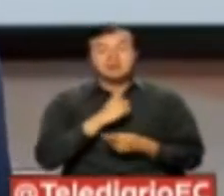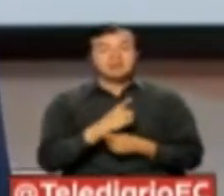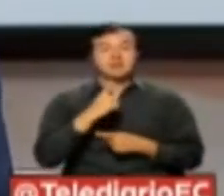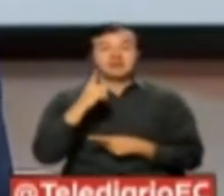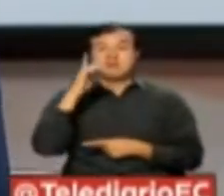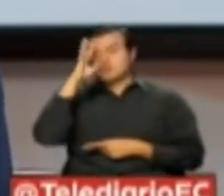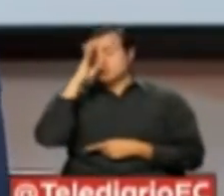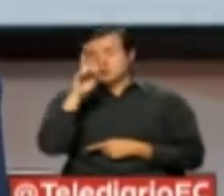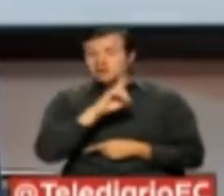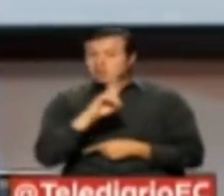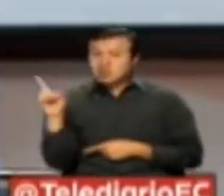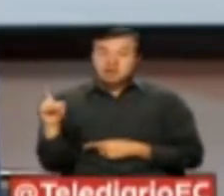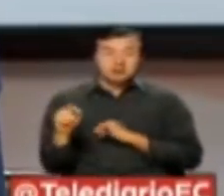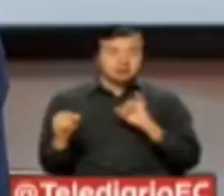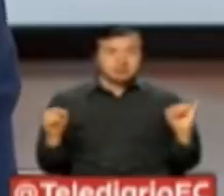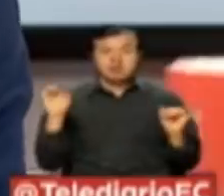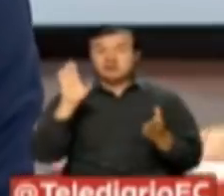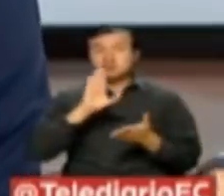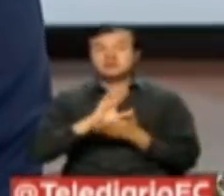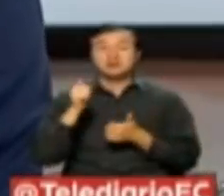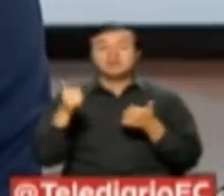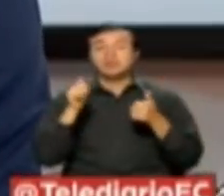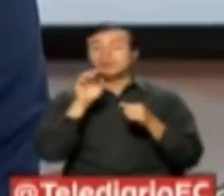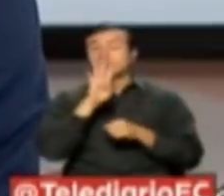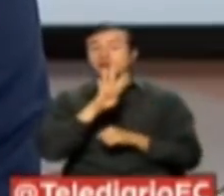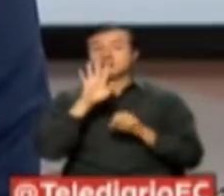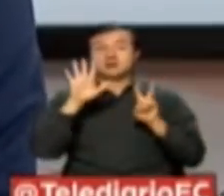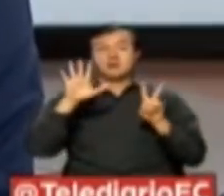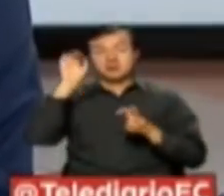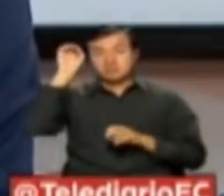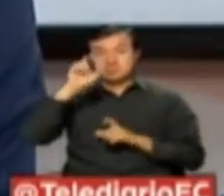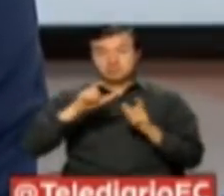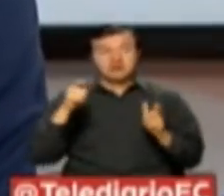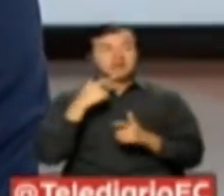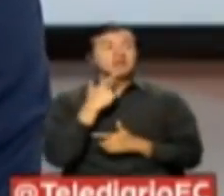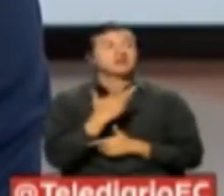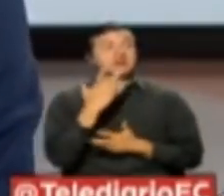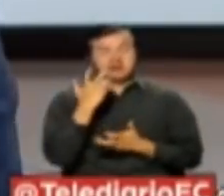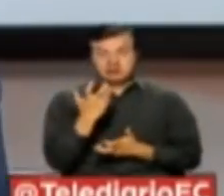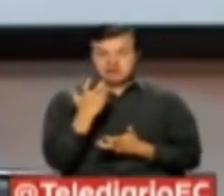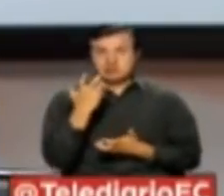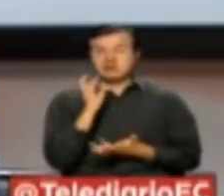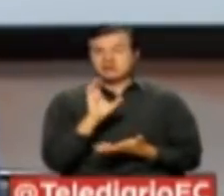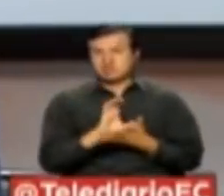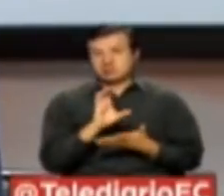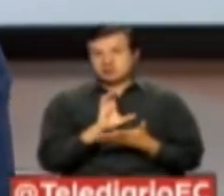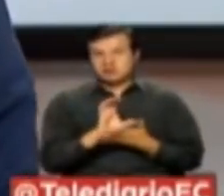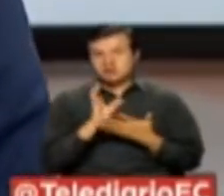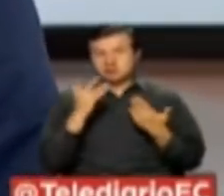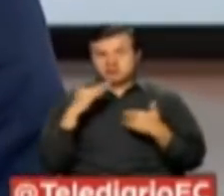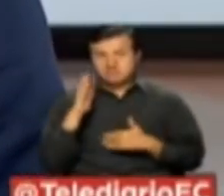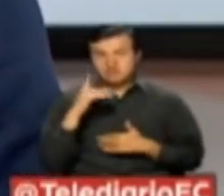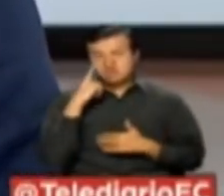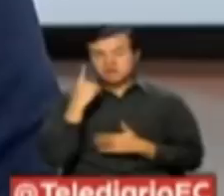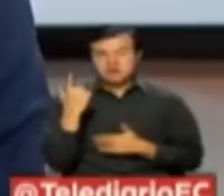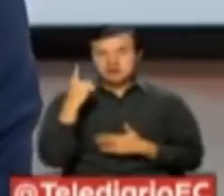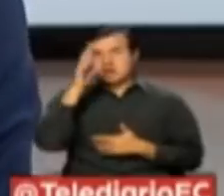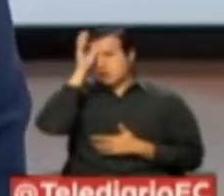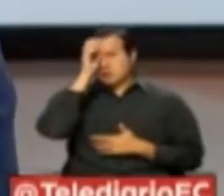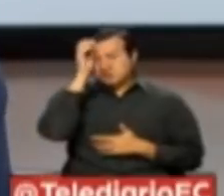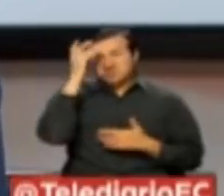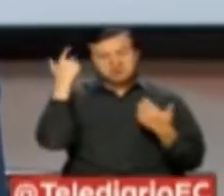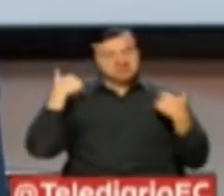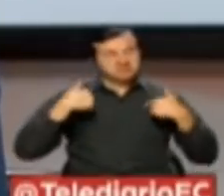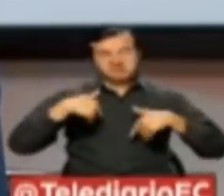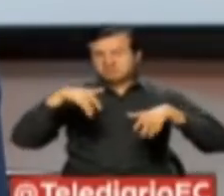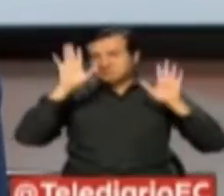derecha de centro de izquierda el 47% quiere que sea de centro que sea católico o no le importa